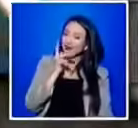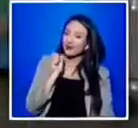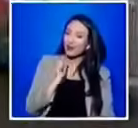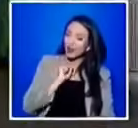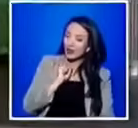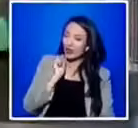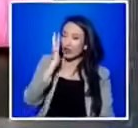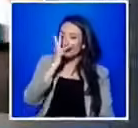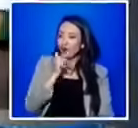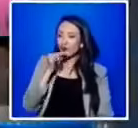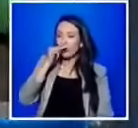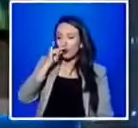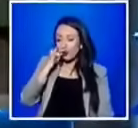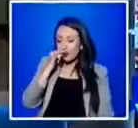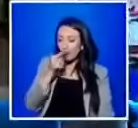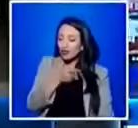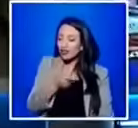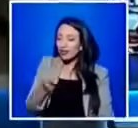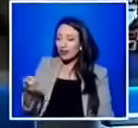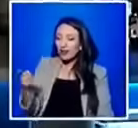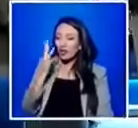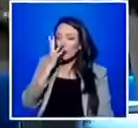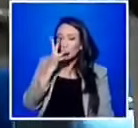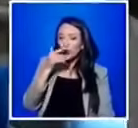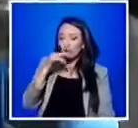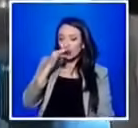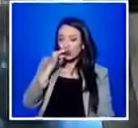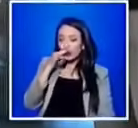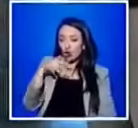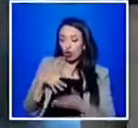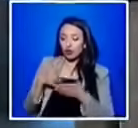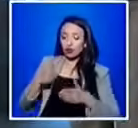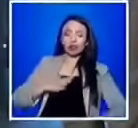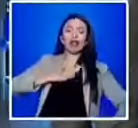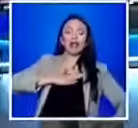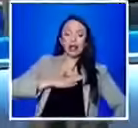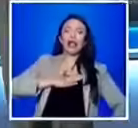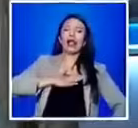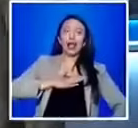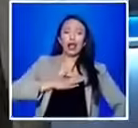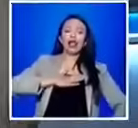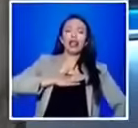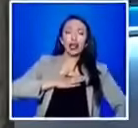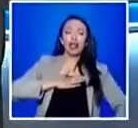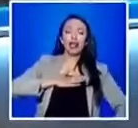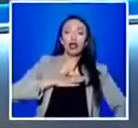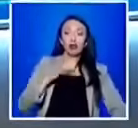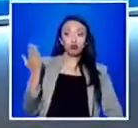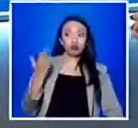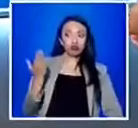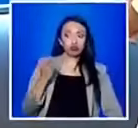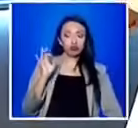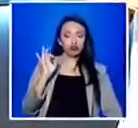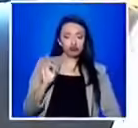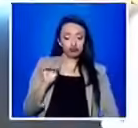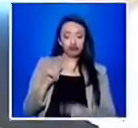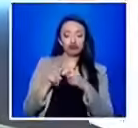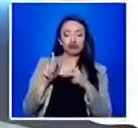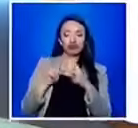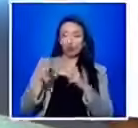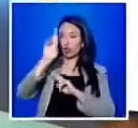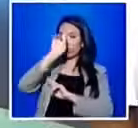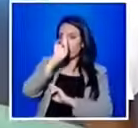bonito ver cómo los más pequeños de la casa, este grupo de estudiantes, cantan con fervor, con mucha disciplina y sobre todo, Andrea,